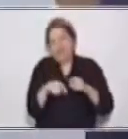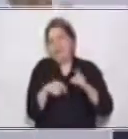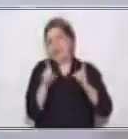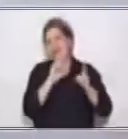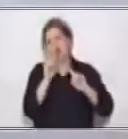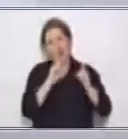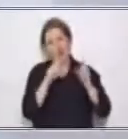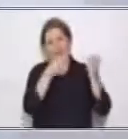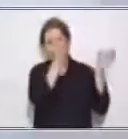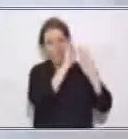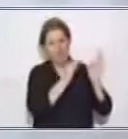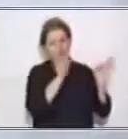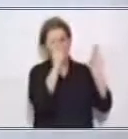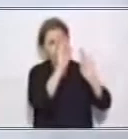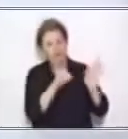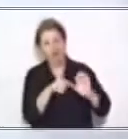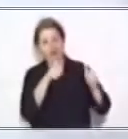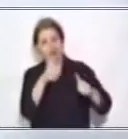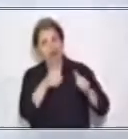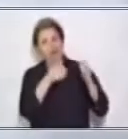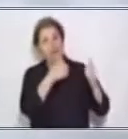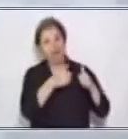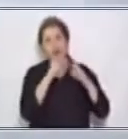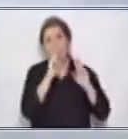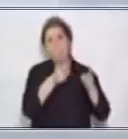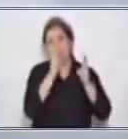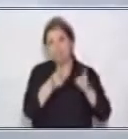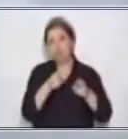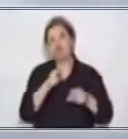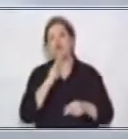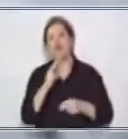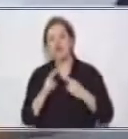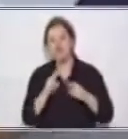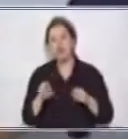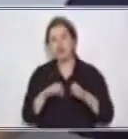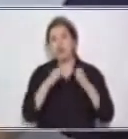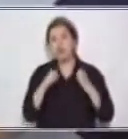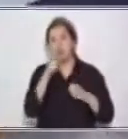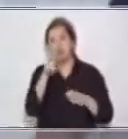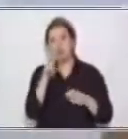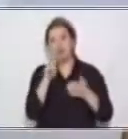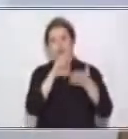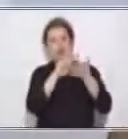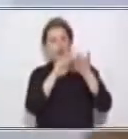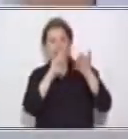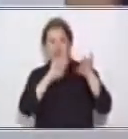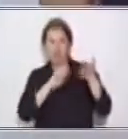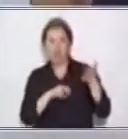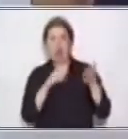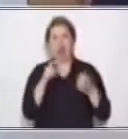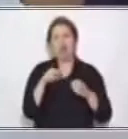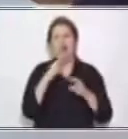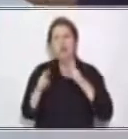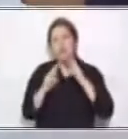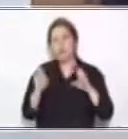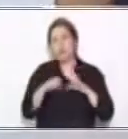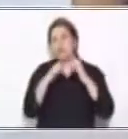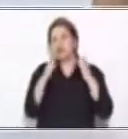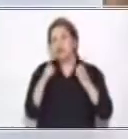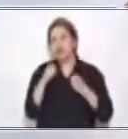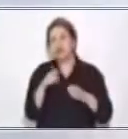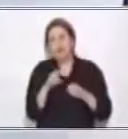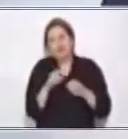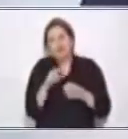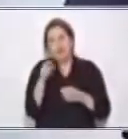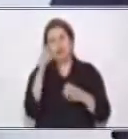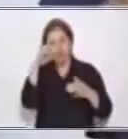este, tenemos que revisar. Recuerda que revisar tu respuesta es muy importante. Muy bien, ya que activamos todos nuestros